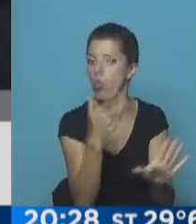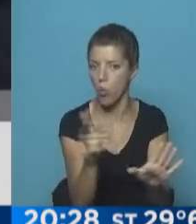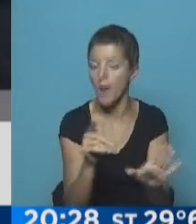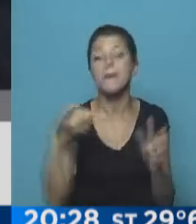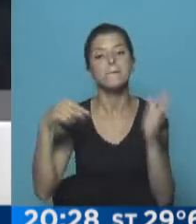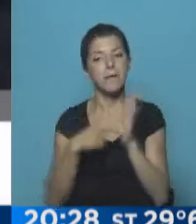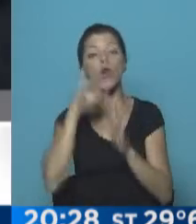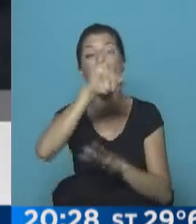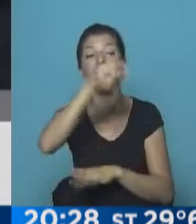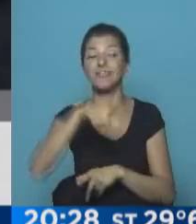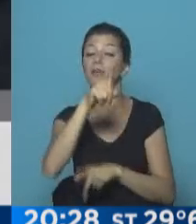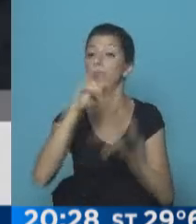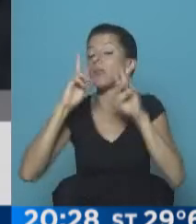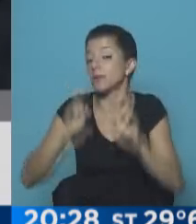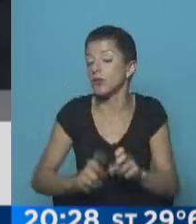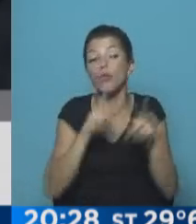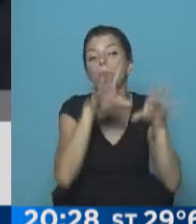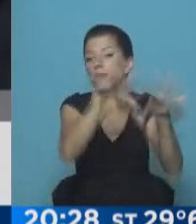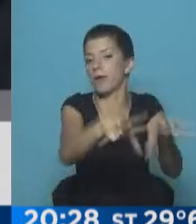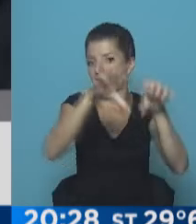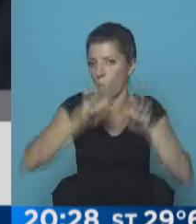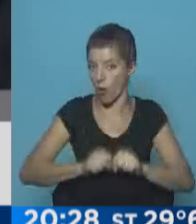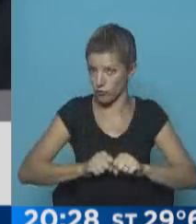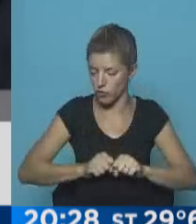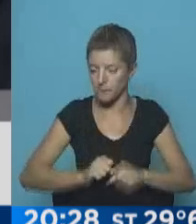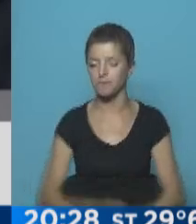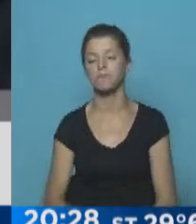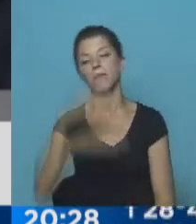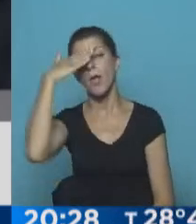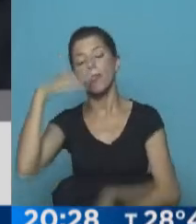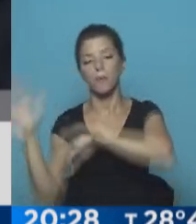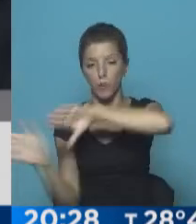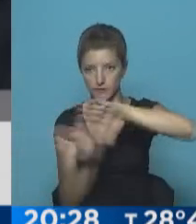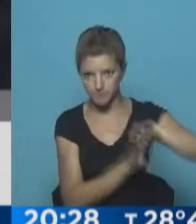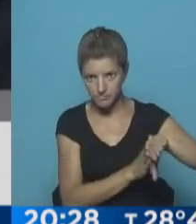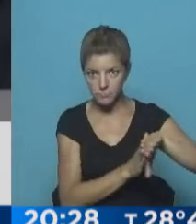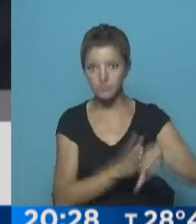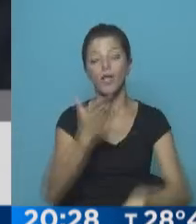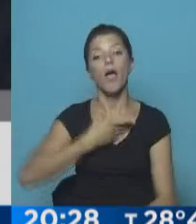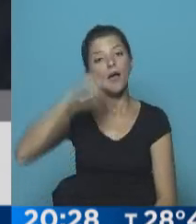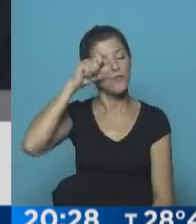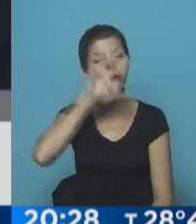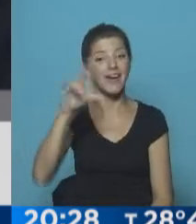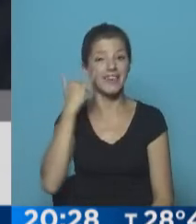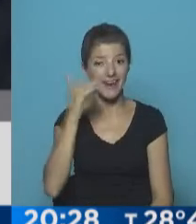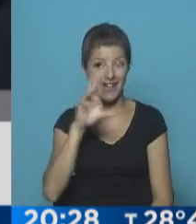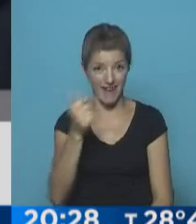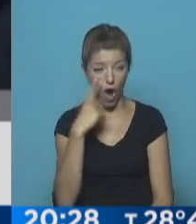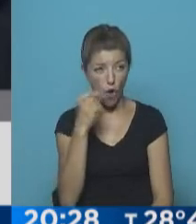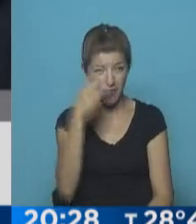por privación ilegítima de la libertad. Después tenemos lo que le pasó a Héctor Ferreira, recordemos, el que le roban la última